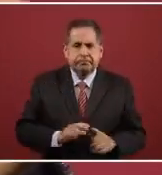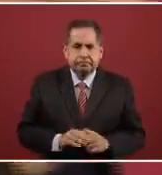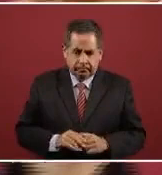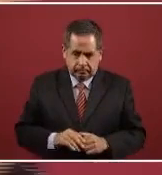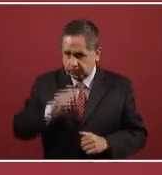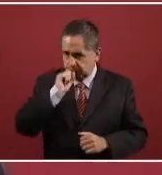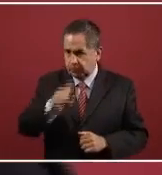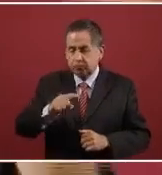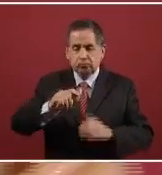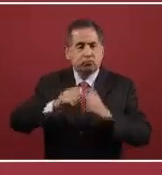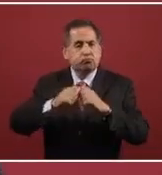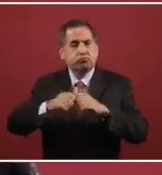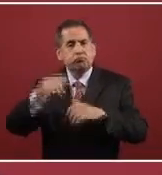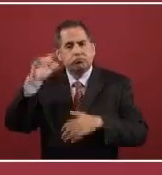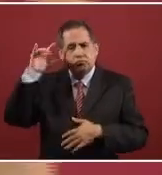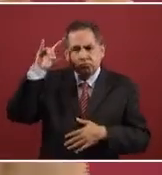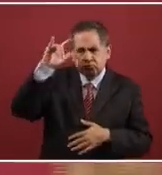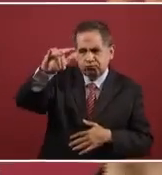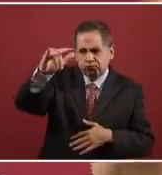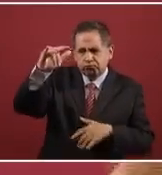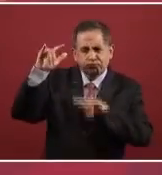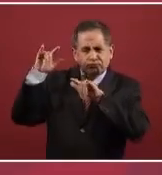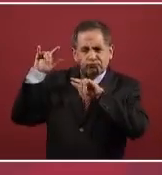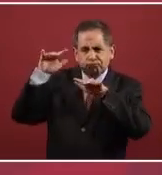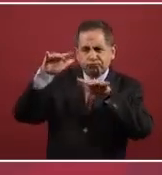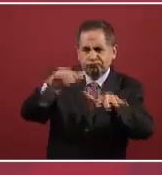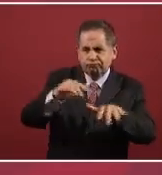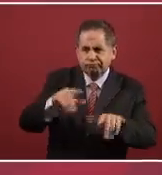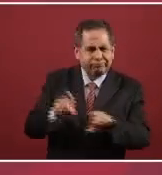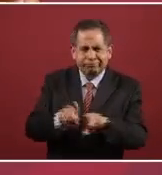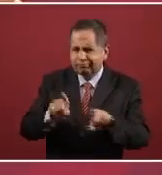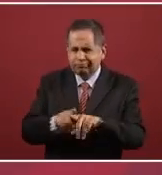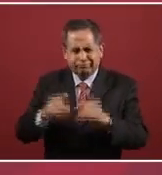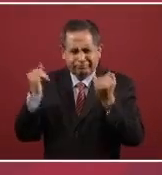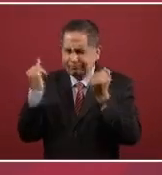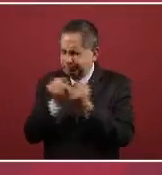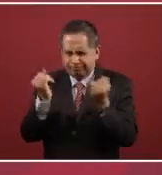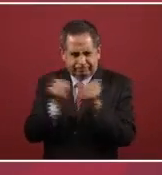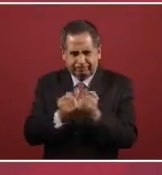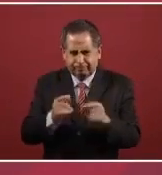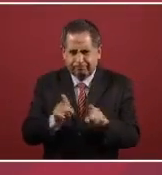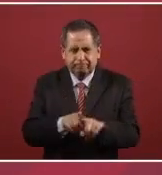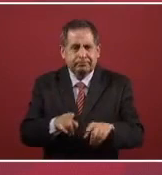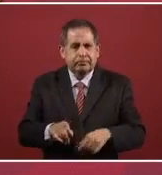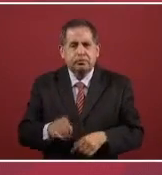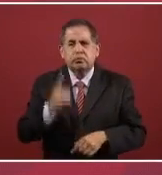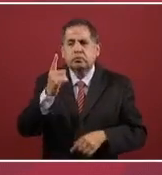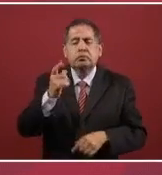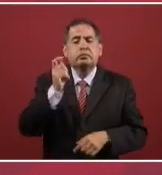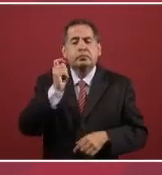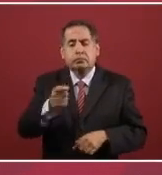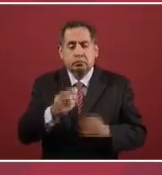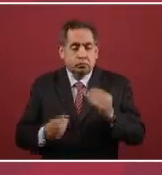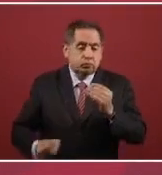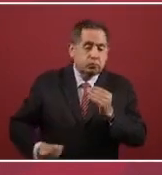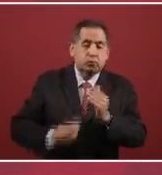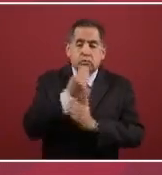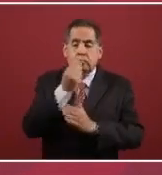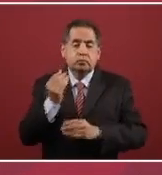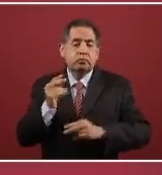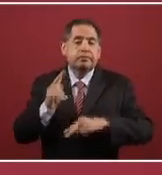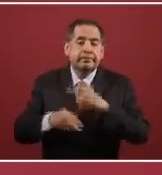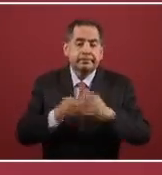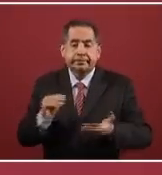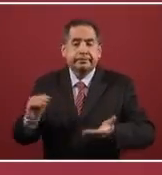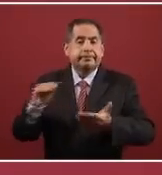lo mismo con las pasadas de aviones y demás. Entonces, esa parte es igual, nada más con los elementos nuevos, la